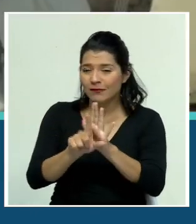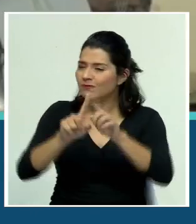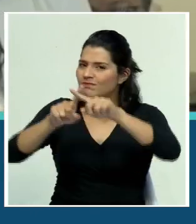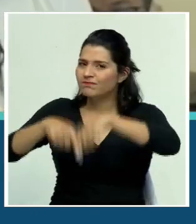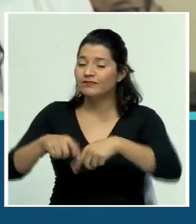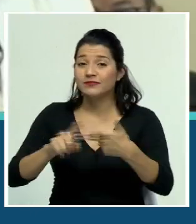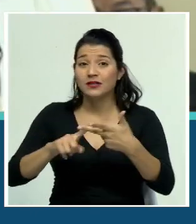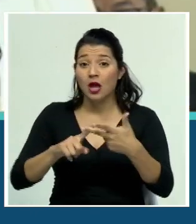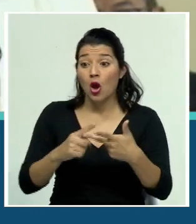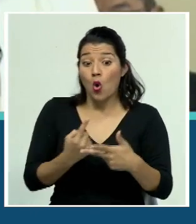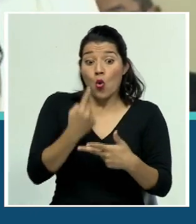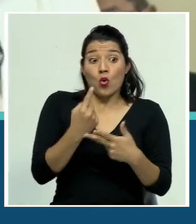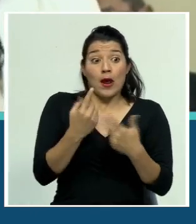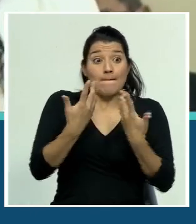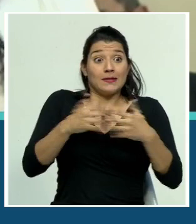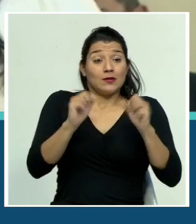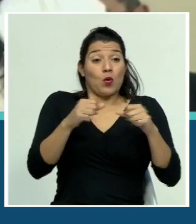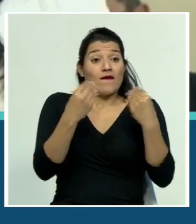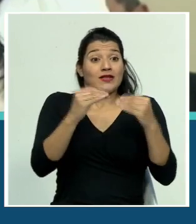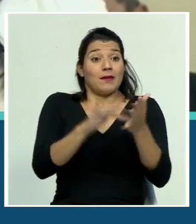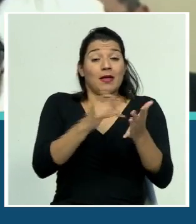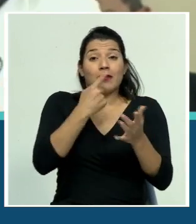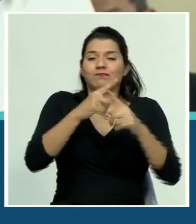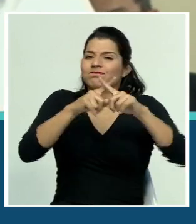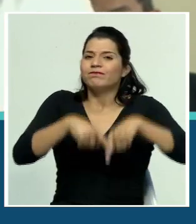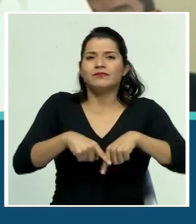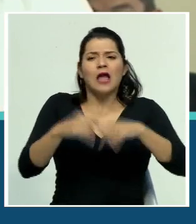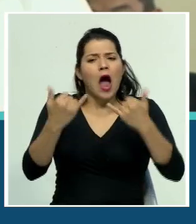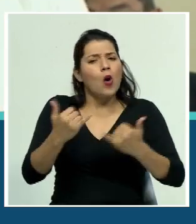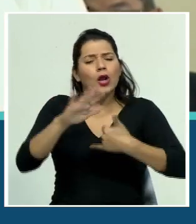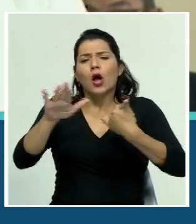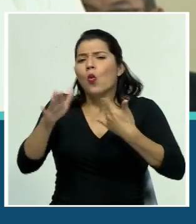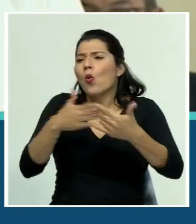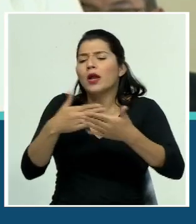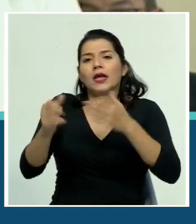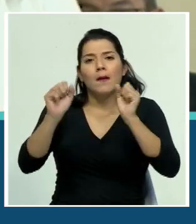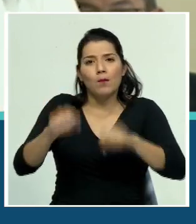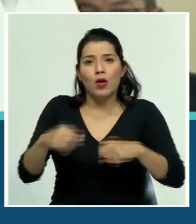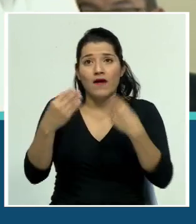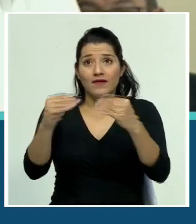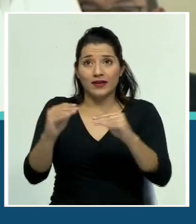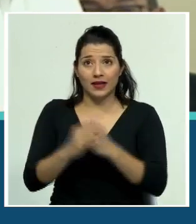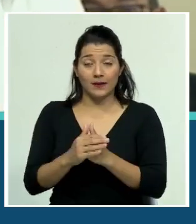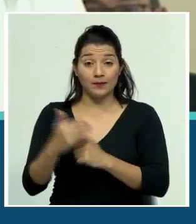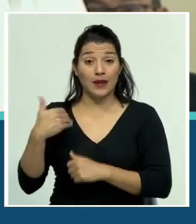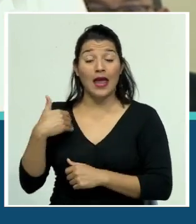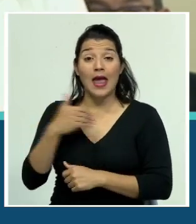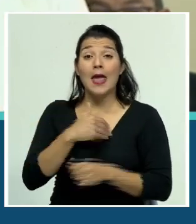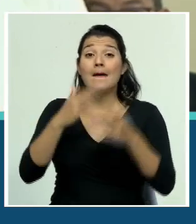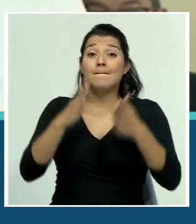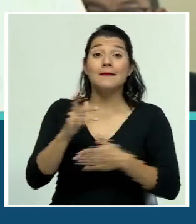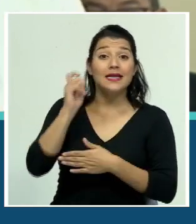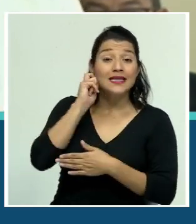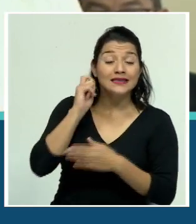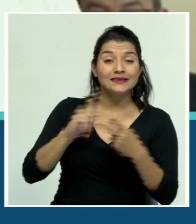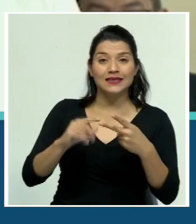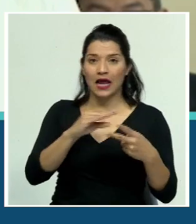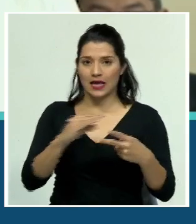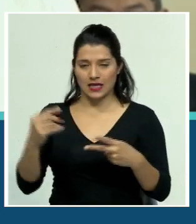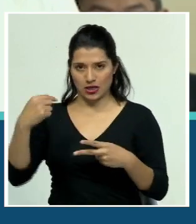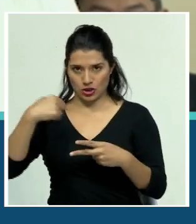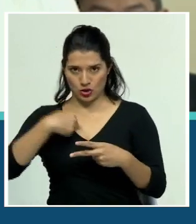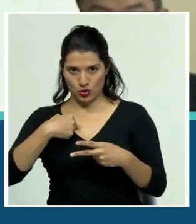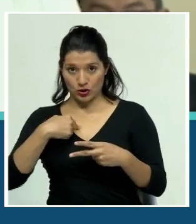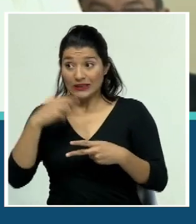monopolios. Este gobierno decidió, es decir, la señora ministra y yo, que si alguien